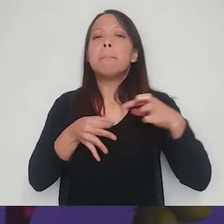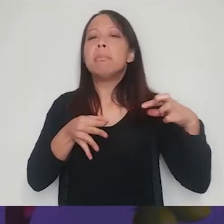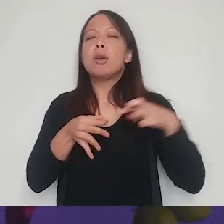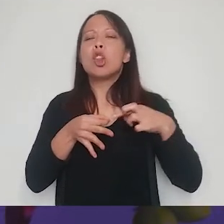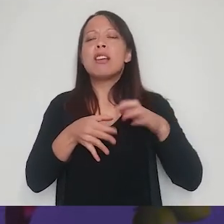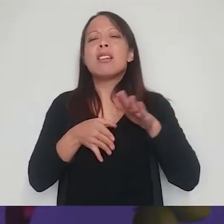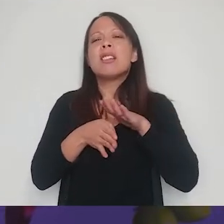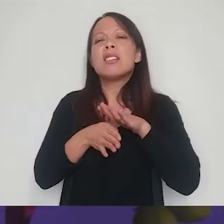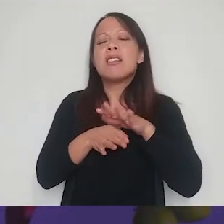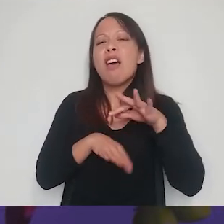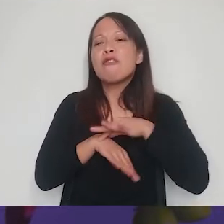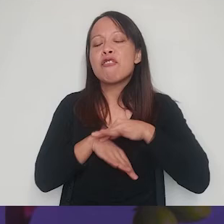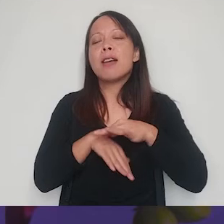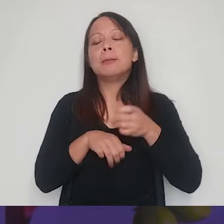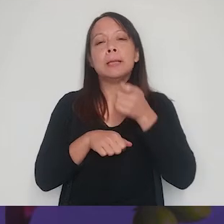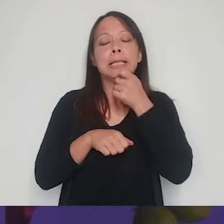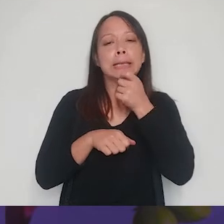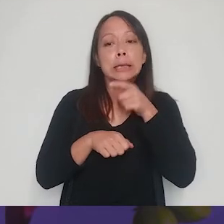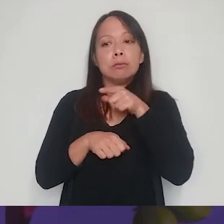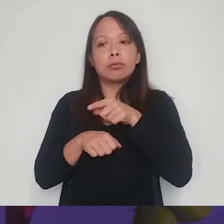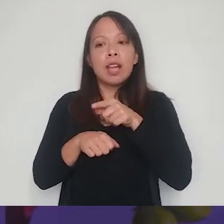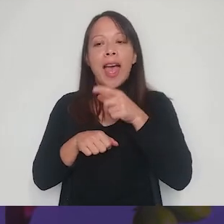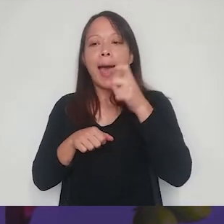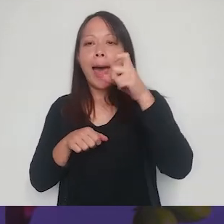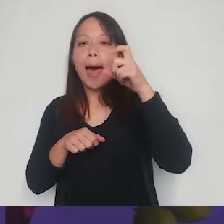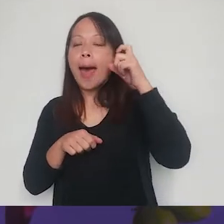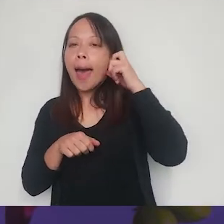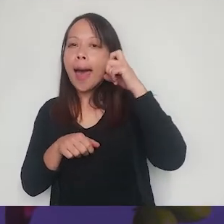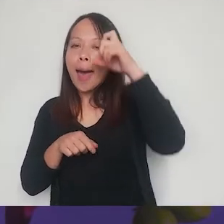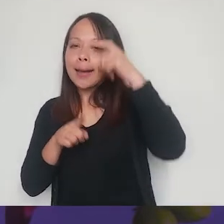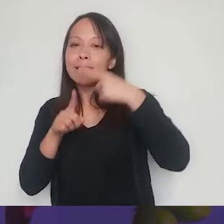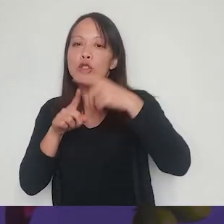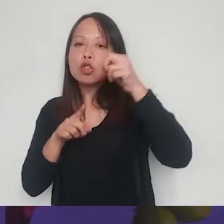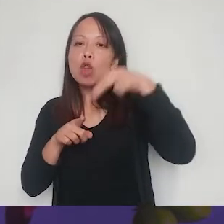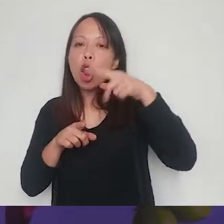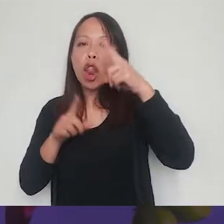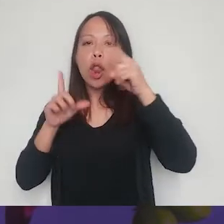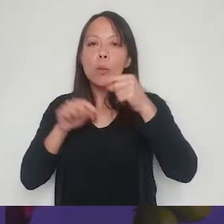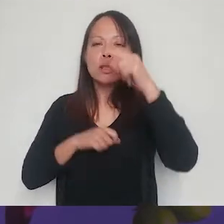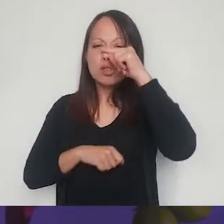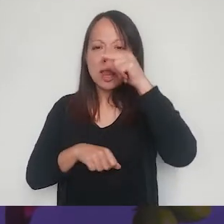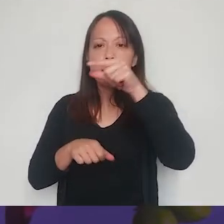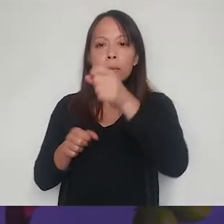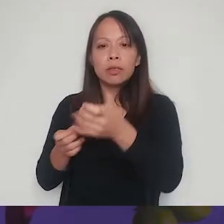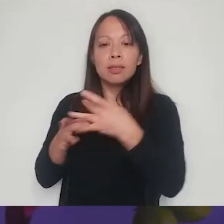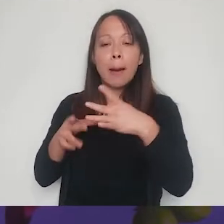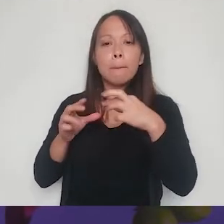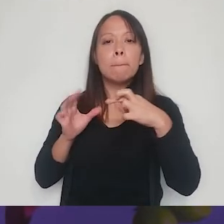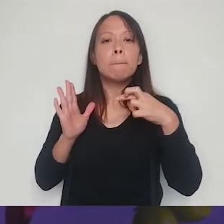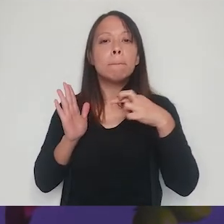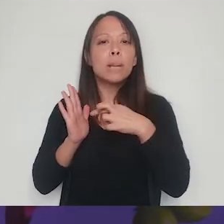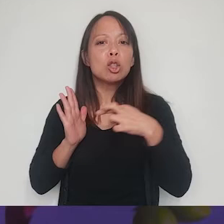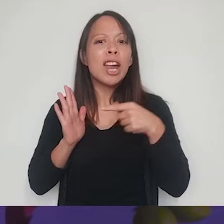enferma, pero si la transcripción fuera rápida, el inhibidor no se puede pegar y eso incluye al exón 7 y la proteína que se fabrica es